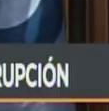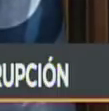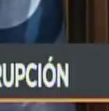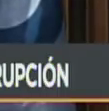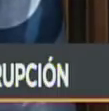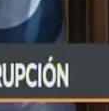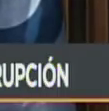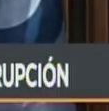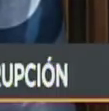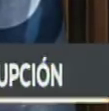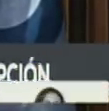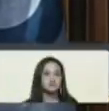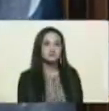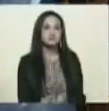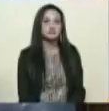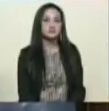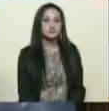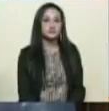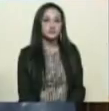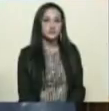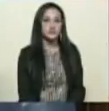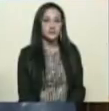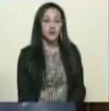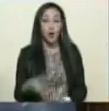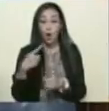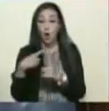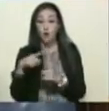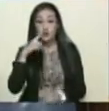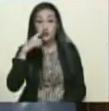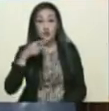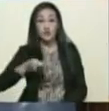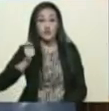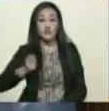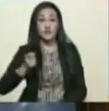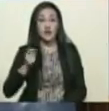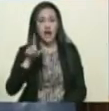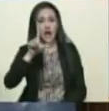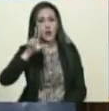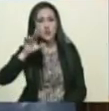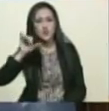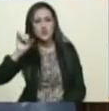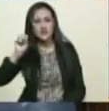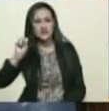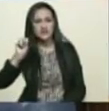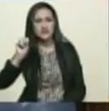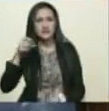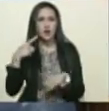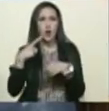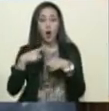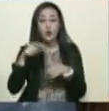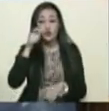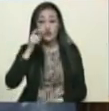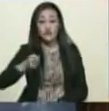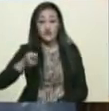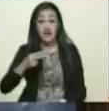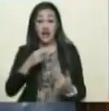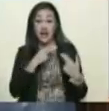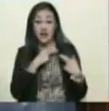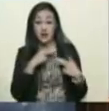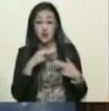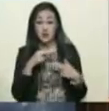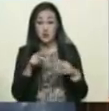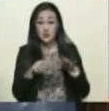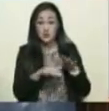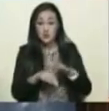pero lopera luís sánchez y maria gabriella lucena quienes actuaron según la misma